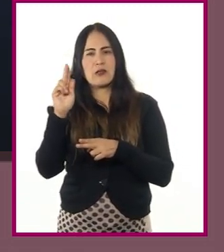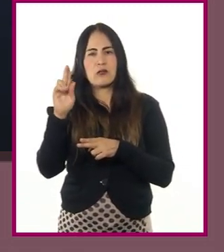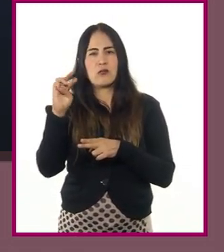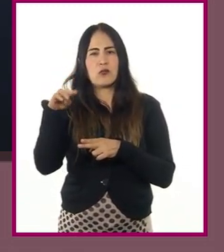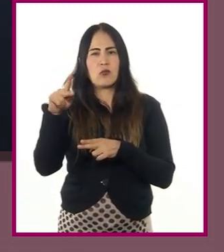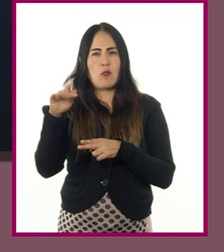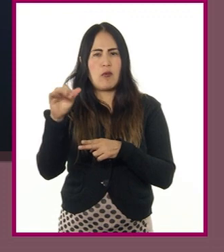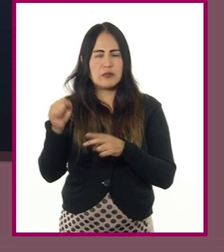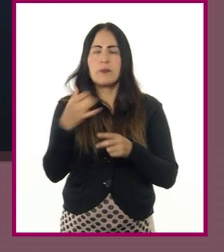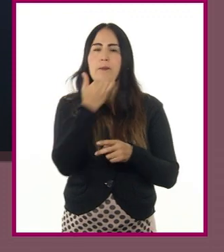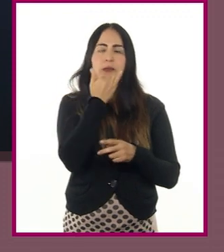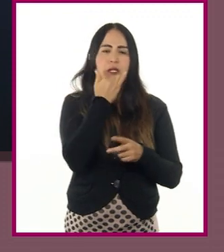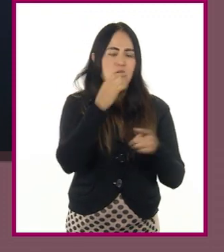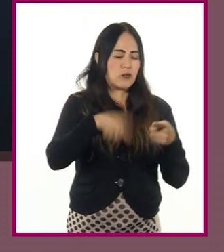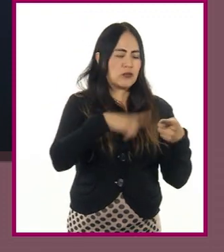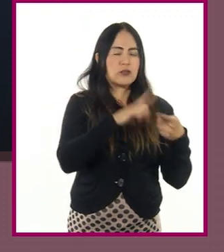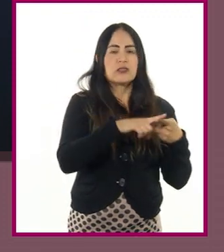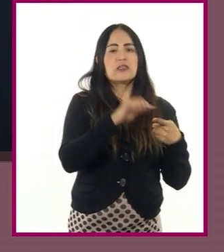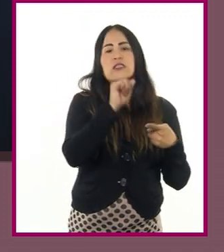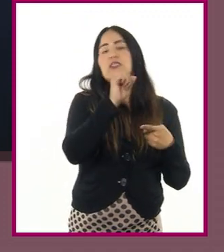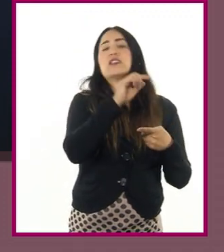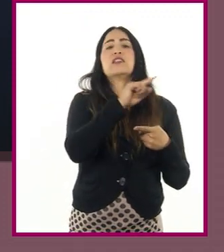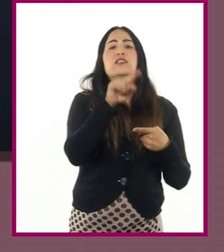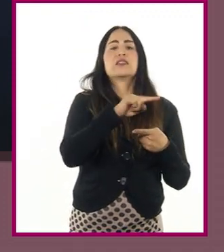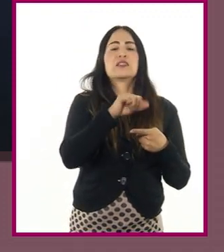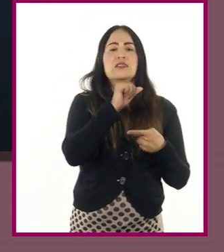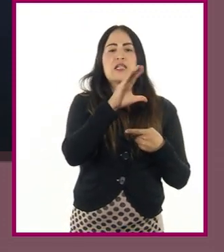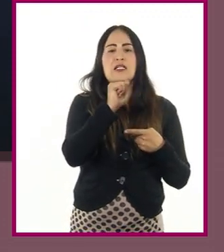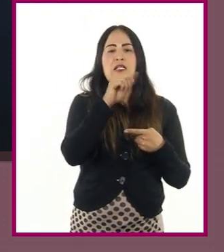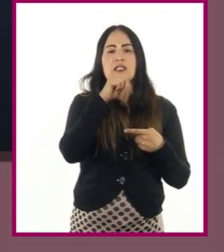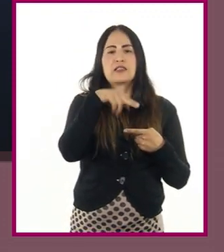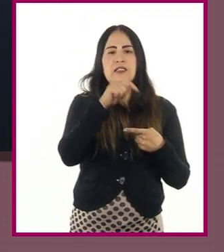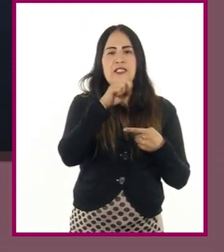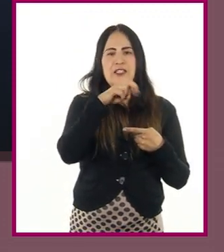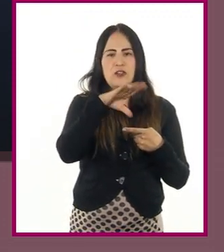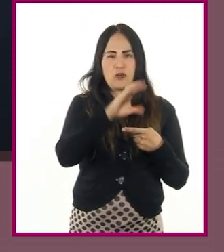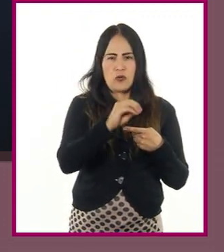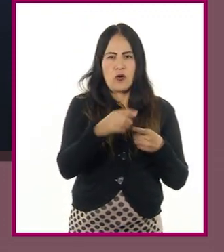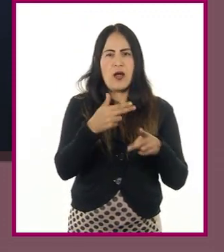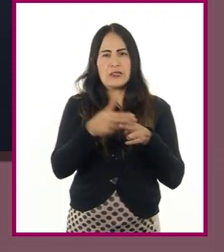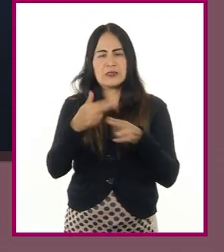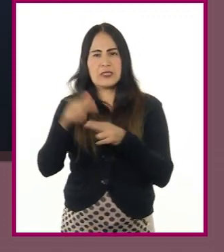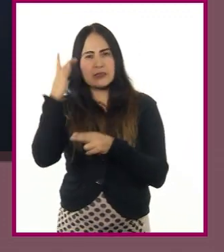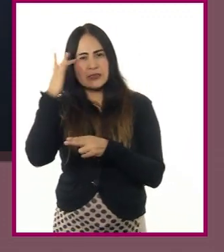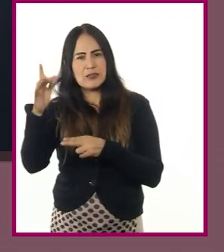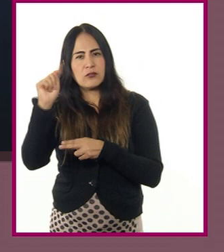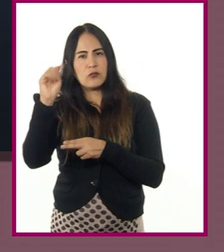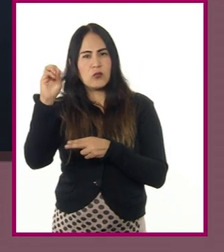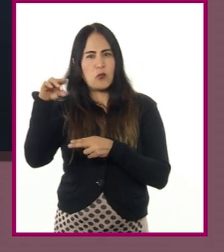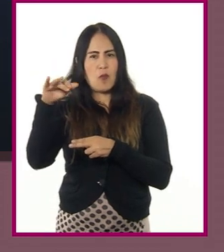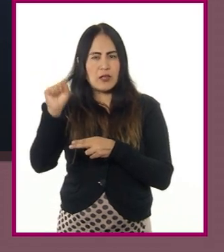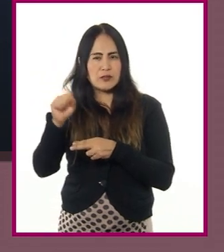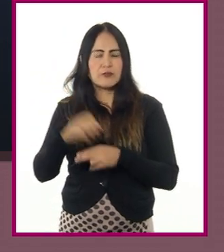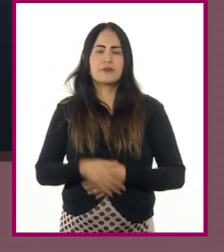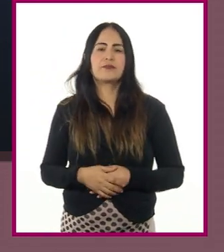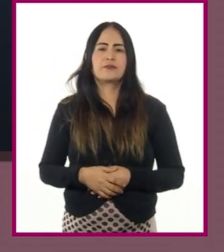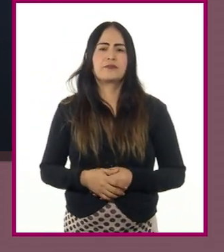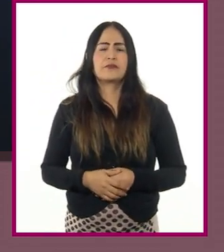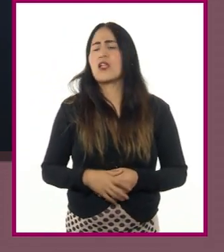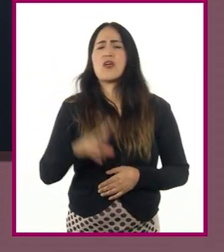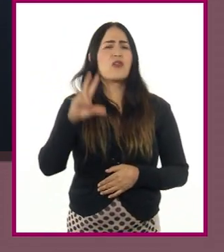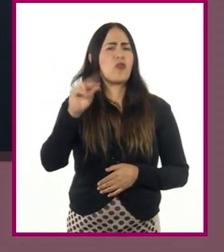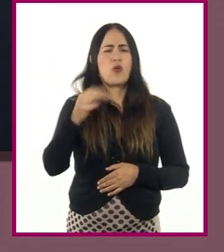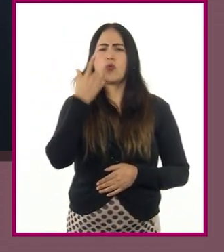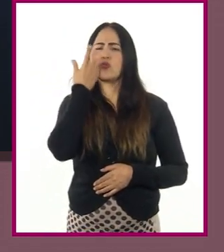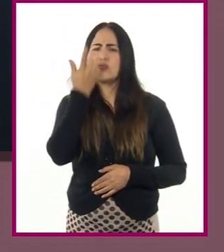De Zacatenco a Santa Tomás. No querían los estudiantes de base de la FNTE ese trayecto, porque